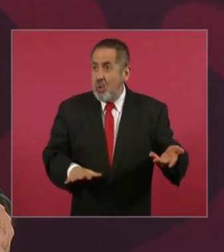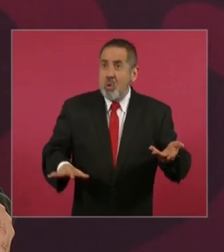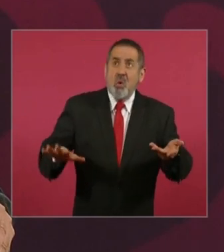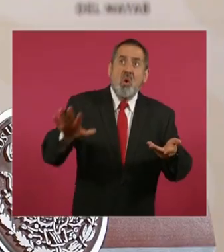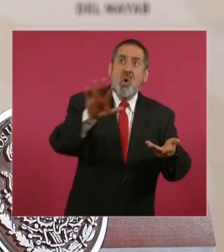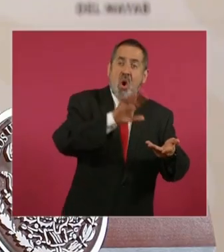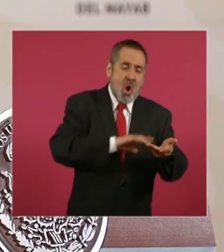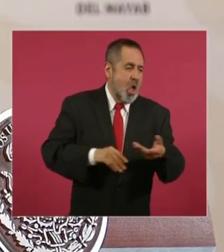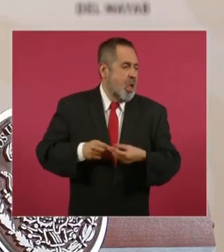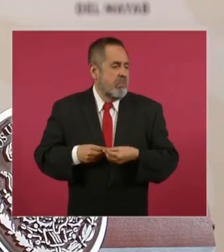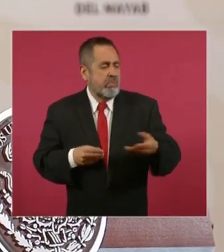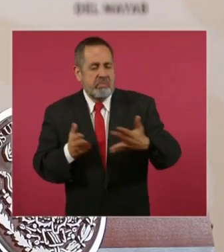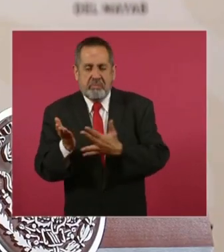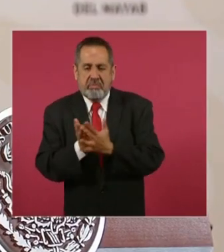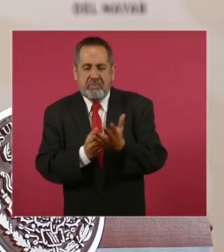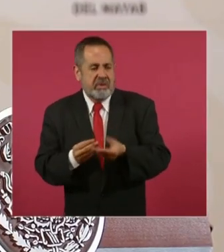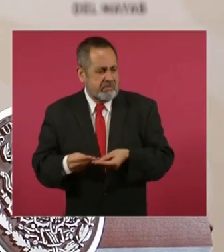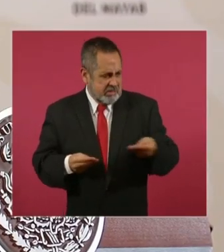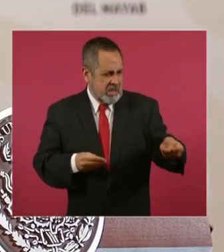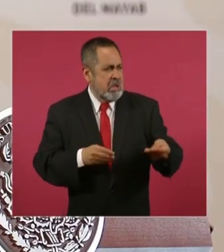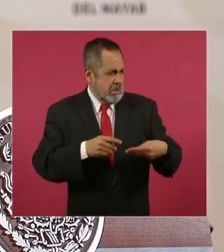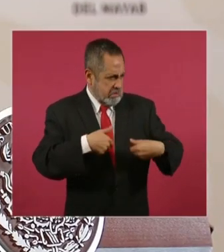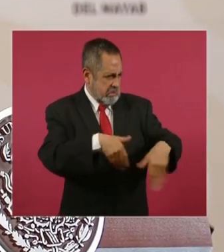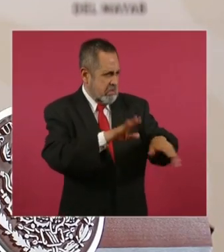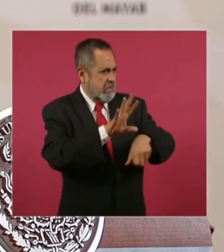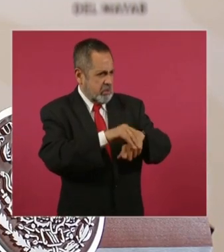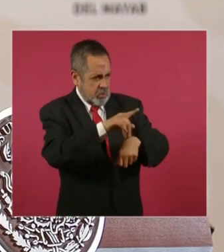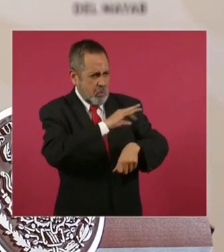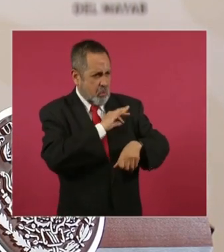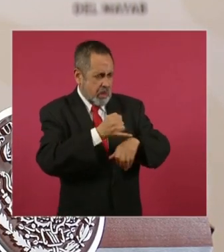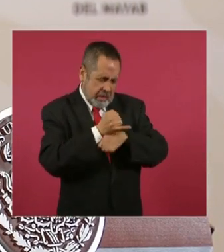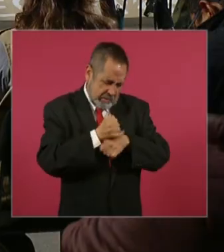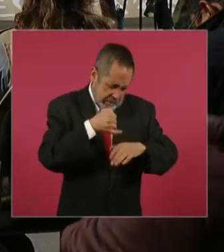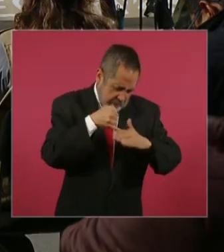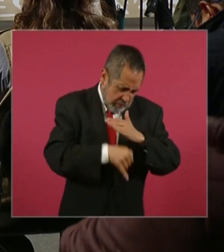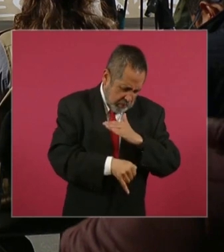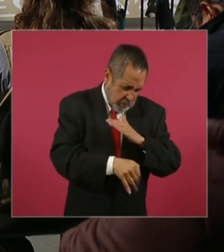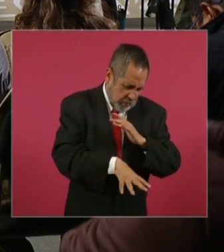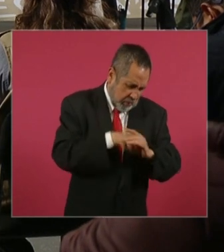lo concesionaron para la explotación minera.